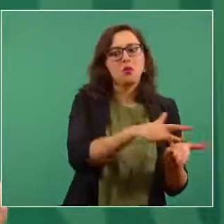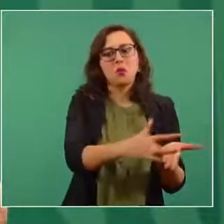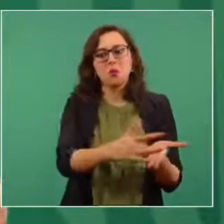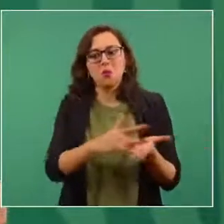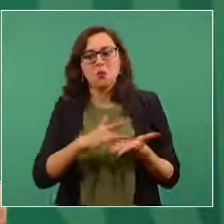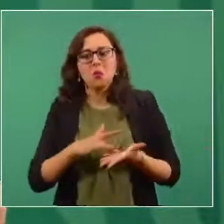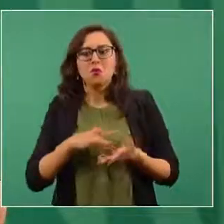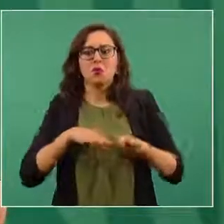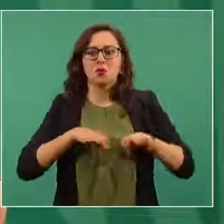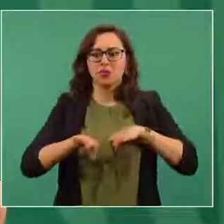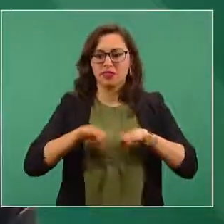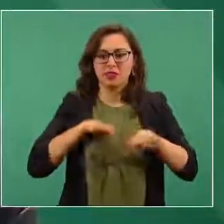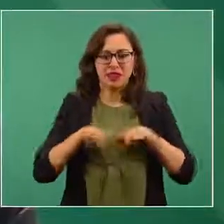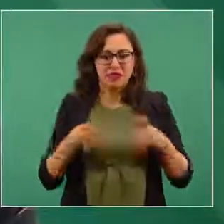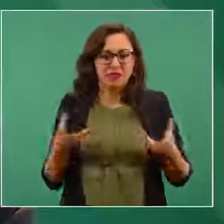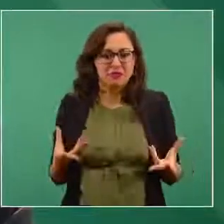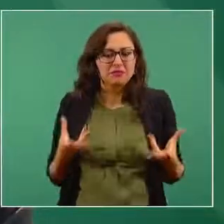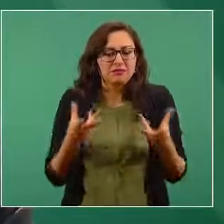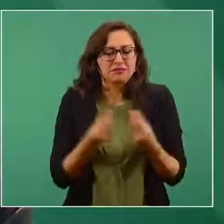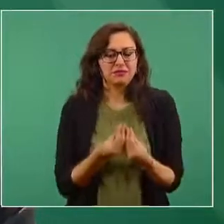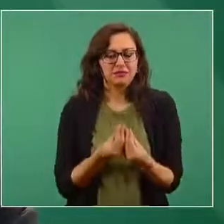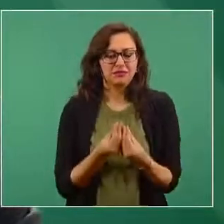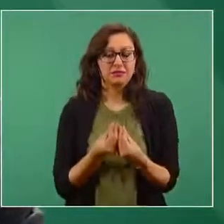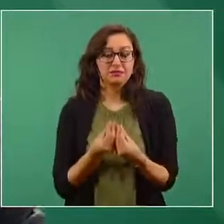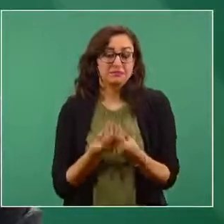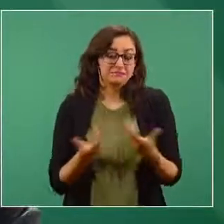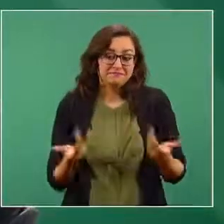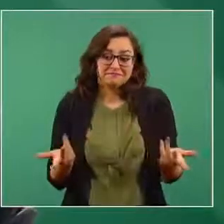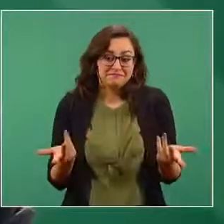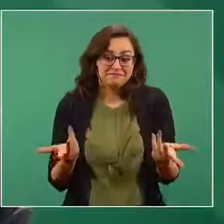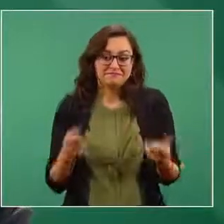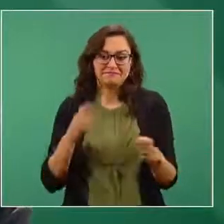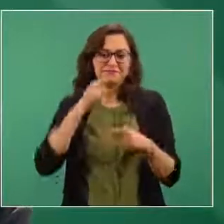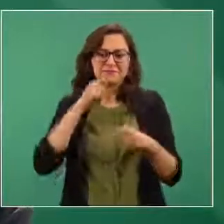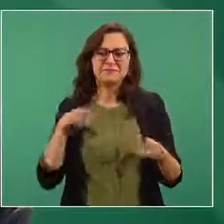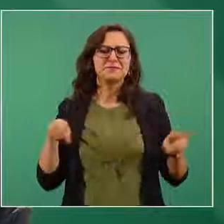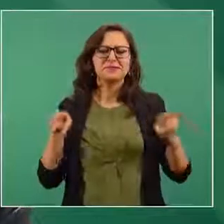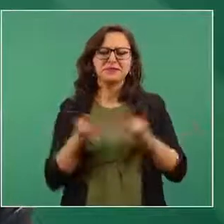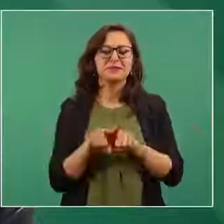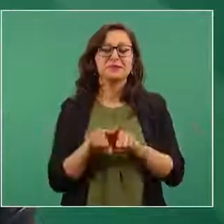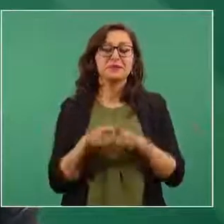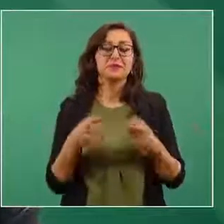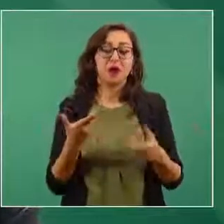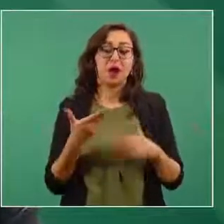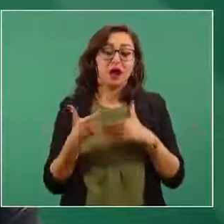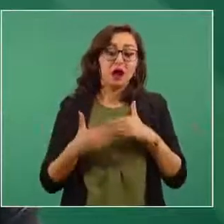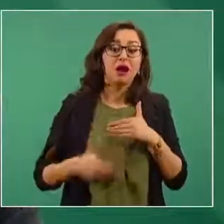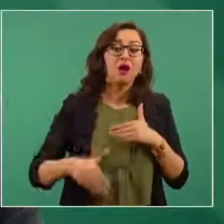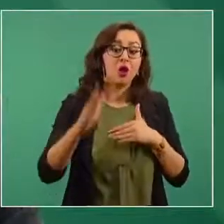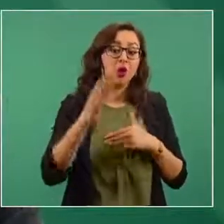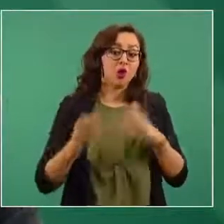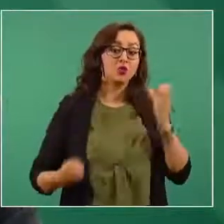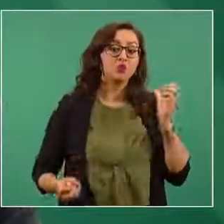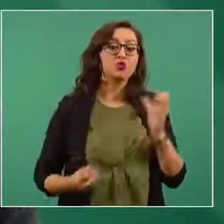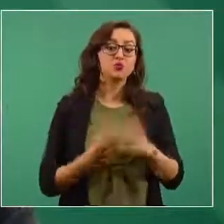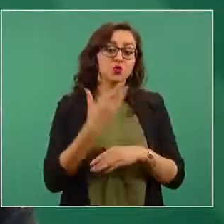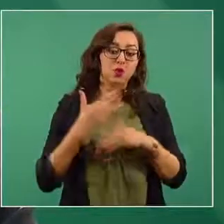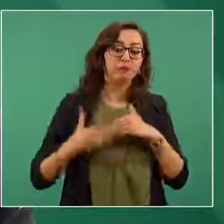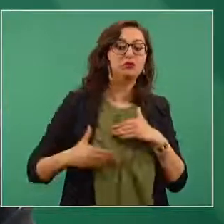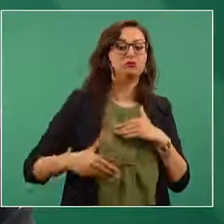de trabajo conjunto, como es lo que se desea en esta nueva etapa,